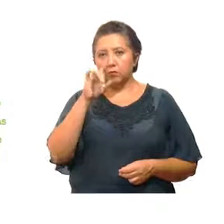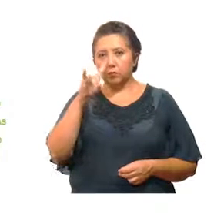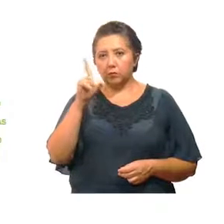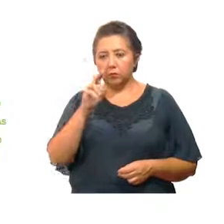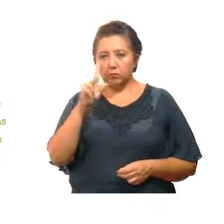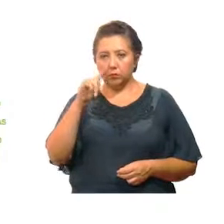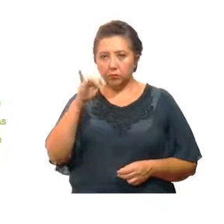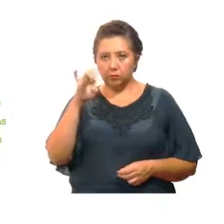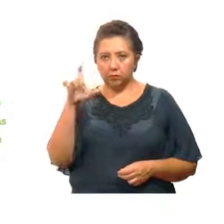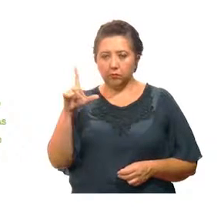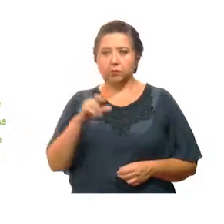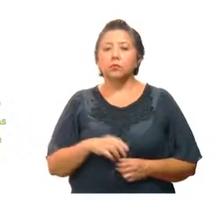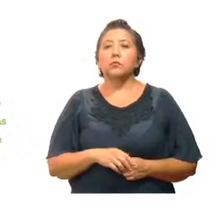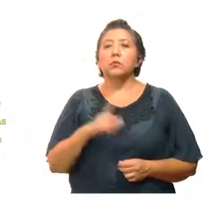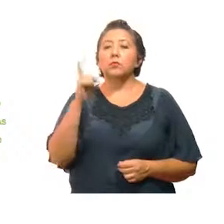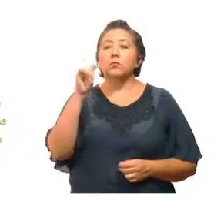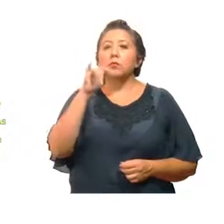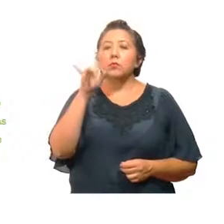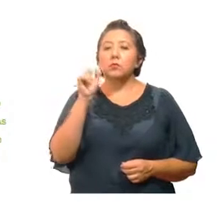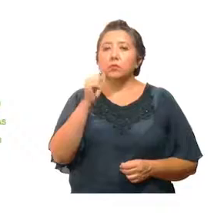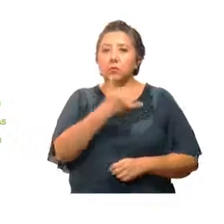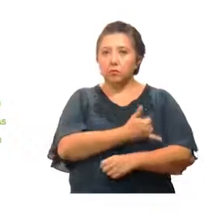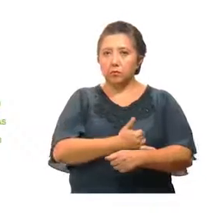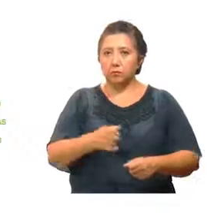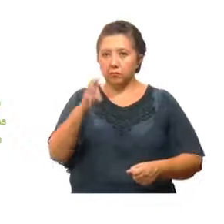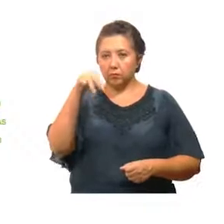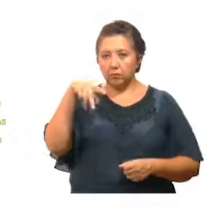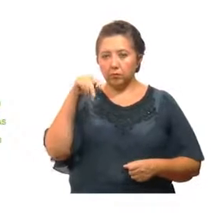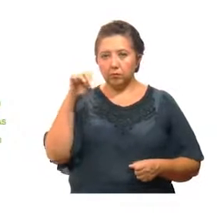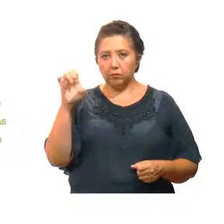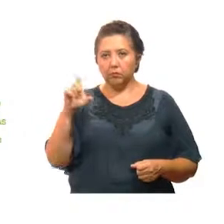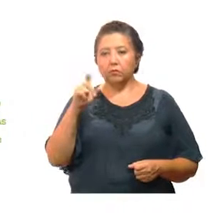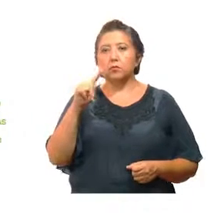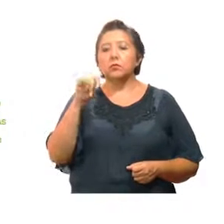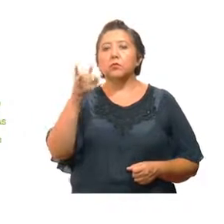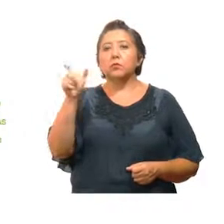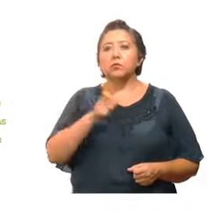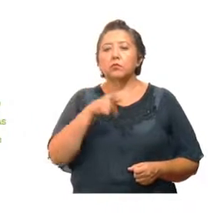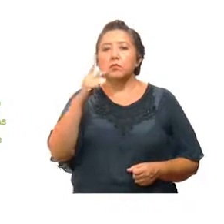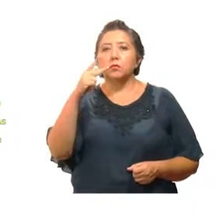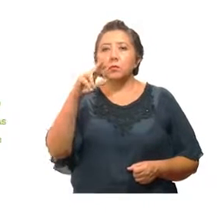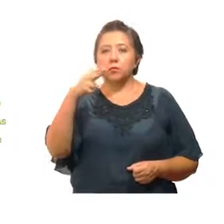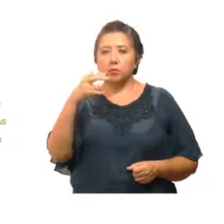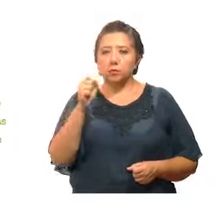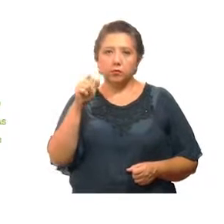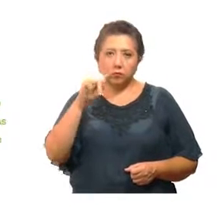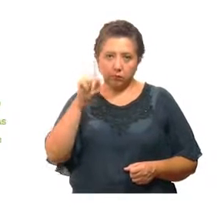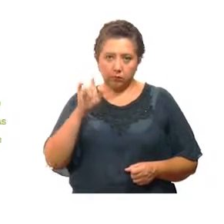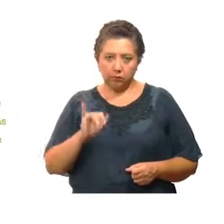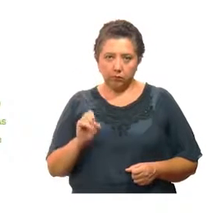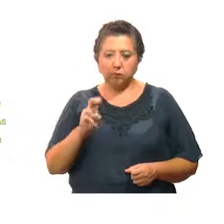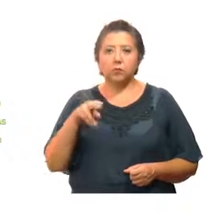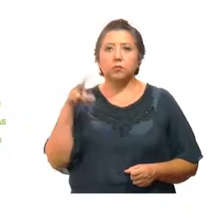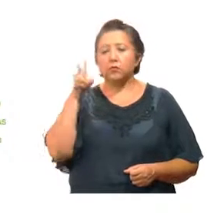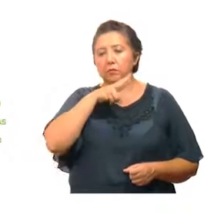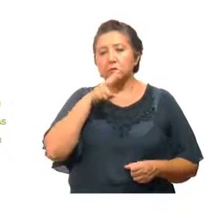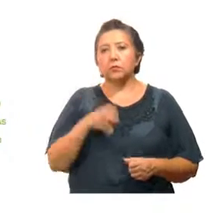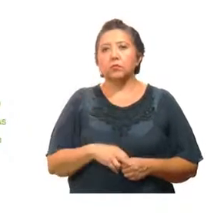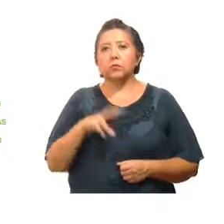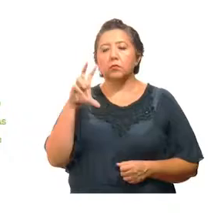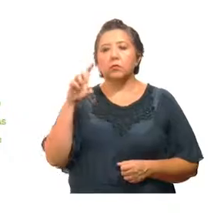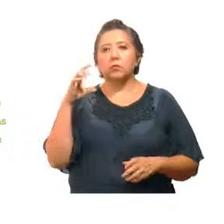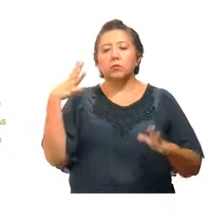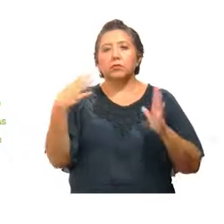Mashcanú, Ticul y 1 en Tzizantún, Izamal, Motul, Temozón, Tixpehual, Tizimín y Valladolid. De